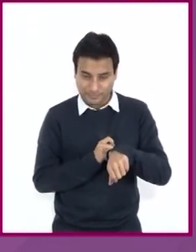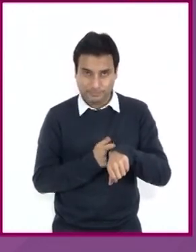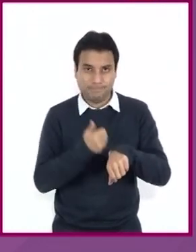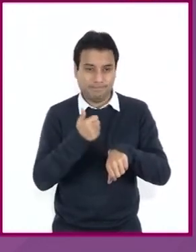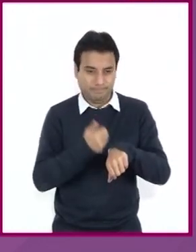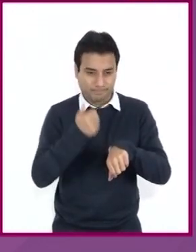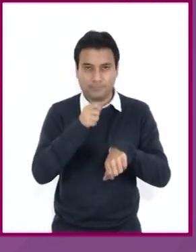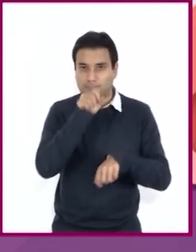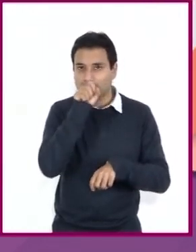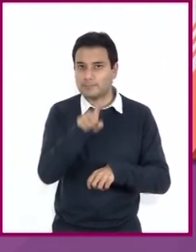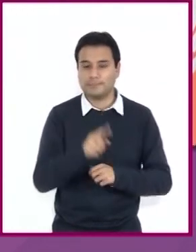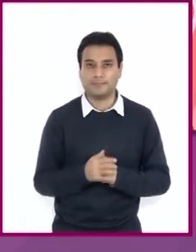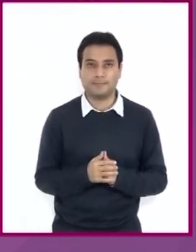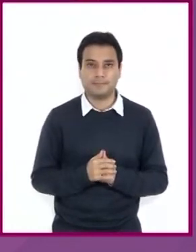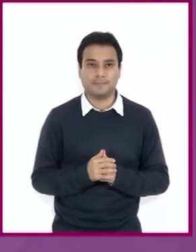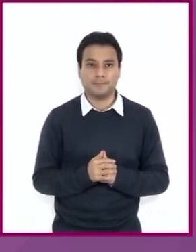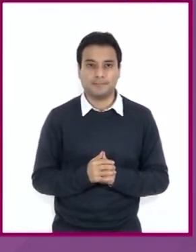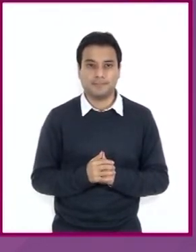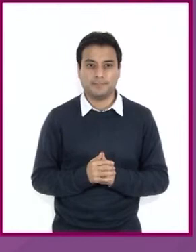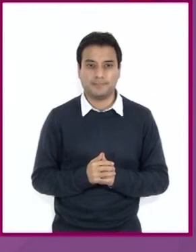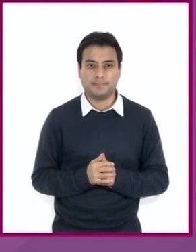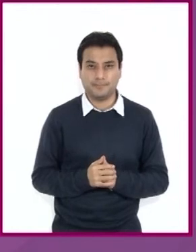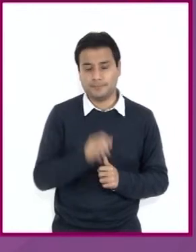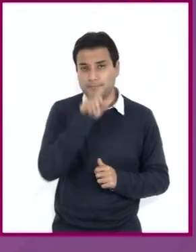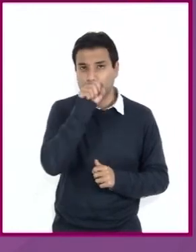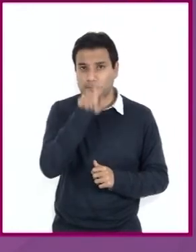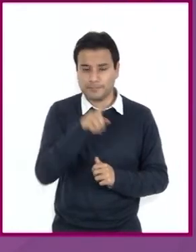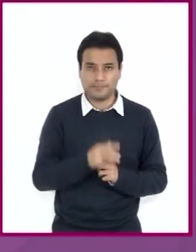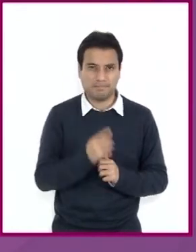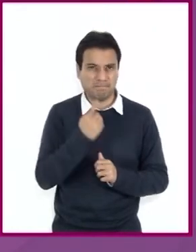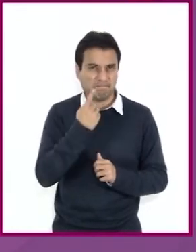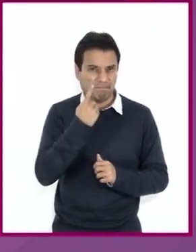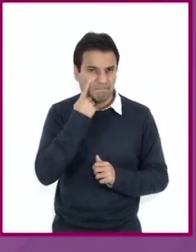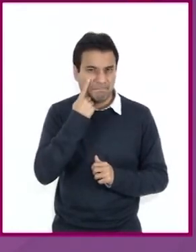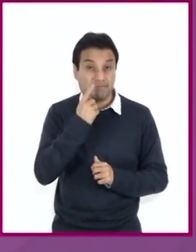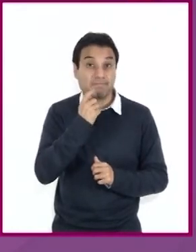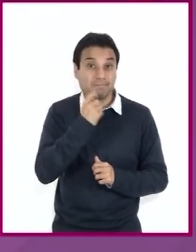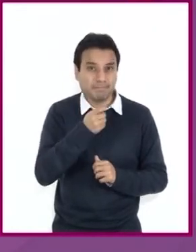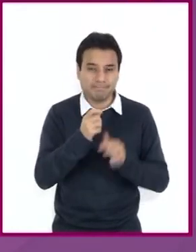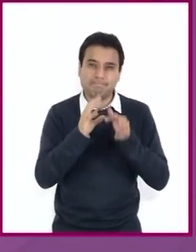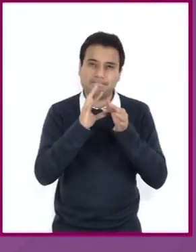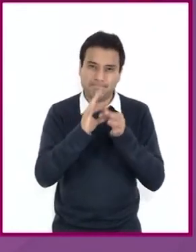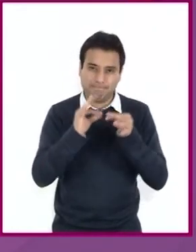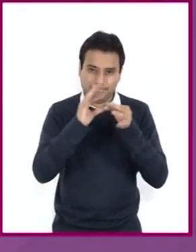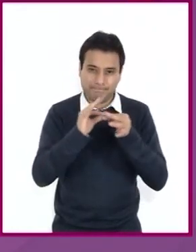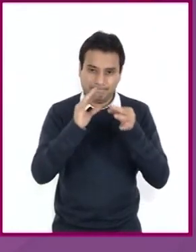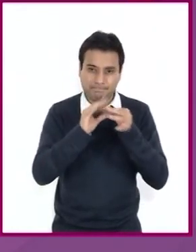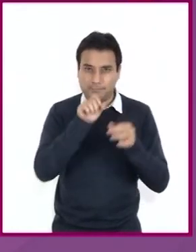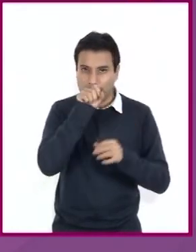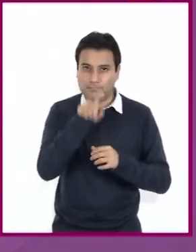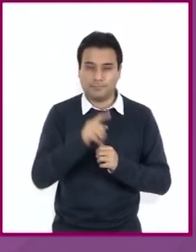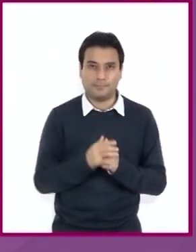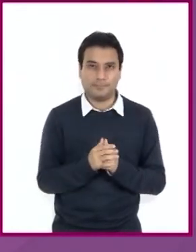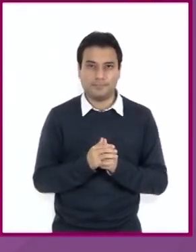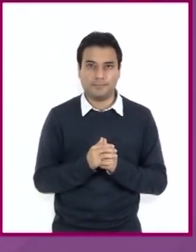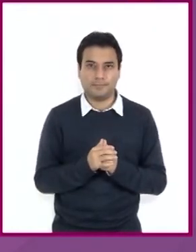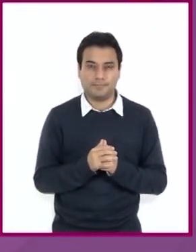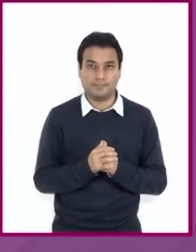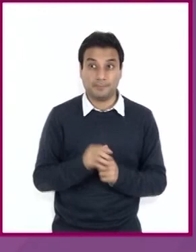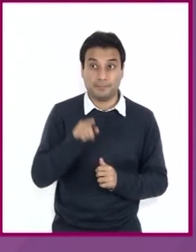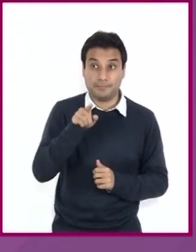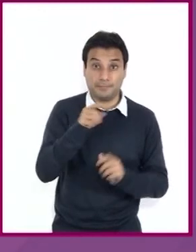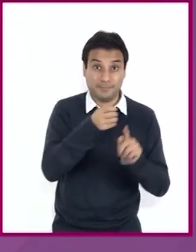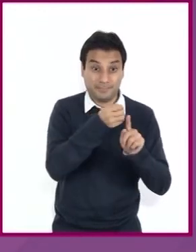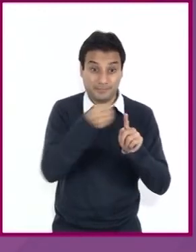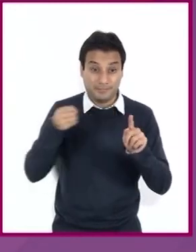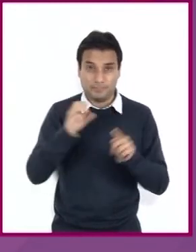observaciones. Y trató de hacer descripciones precisas de lo que observó. Sin embargo, no hizo oraciones